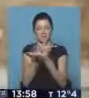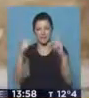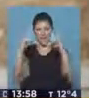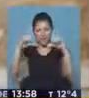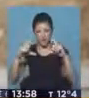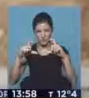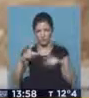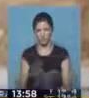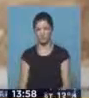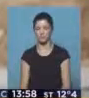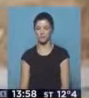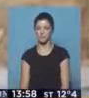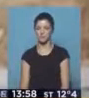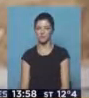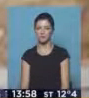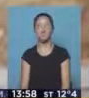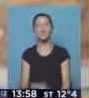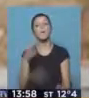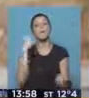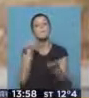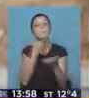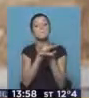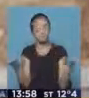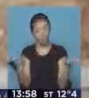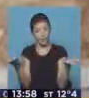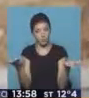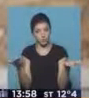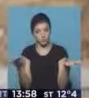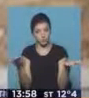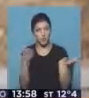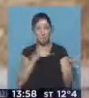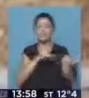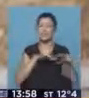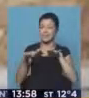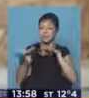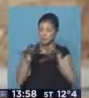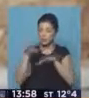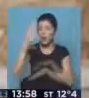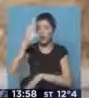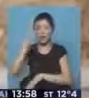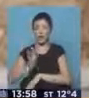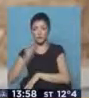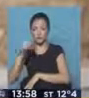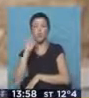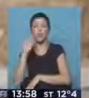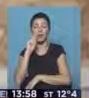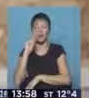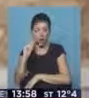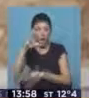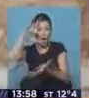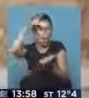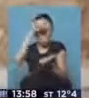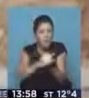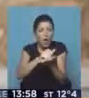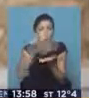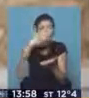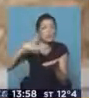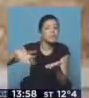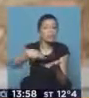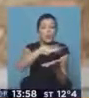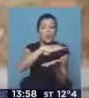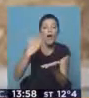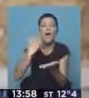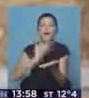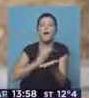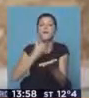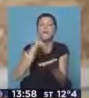de las Fuerzas Armadas y la posibilidad de disolver el Parlamento que no tienen otros presidentes. No hay que tenerle miedo esto de no tener gobierno. Bélgica, de hecho,